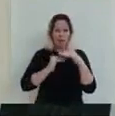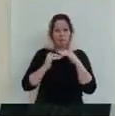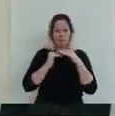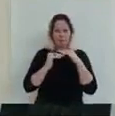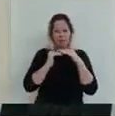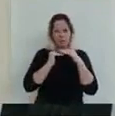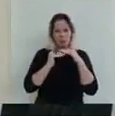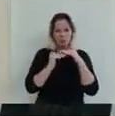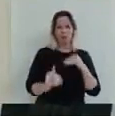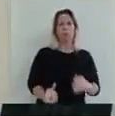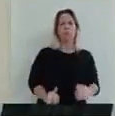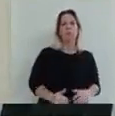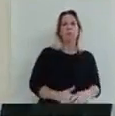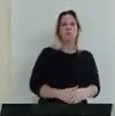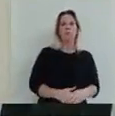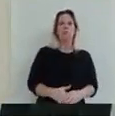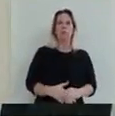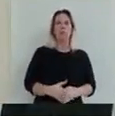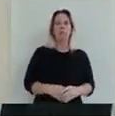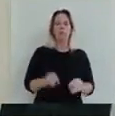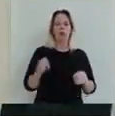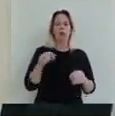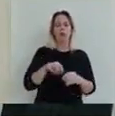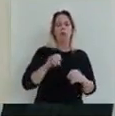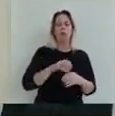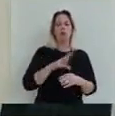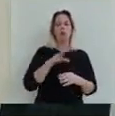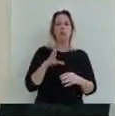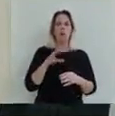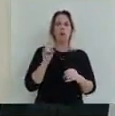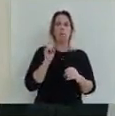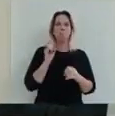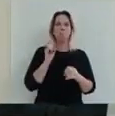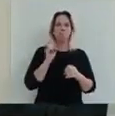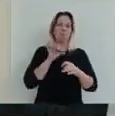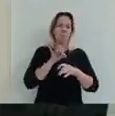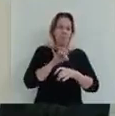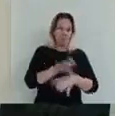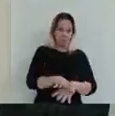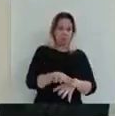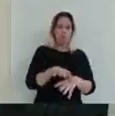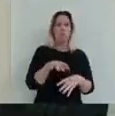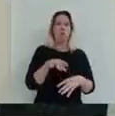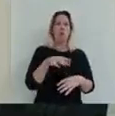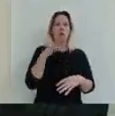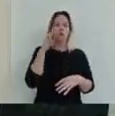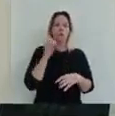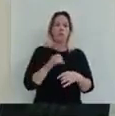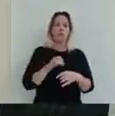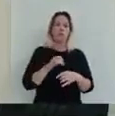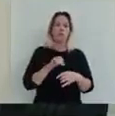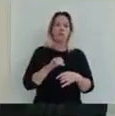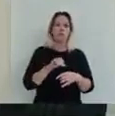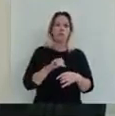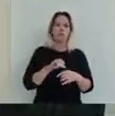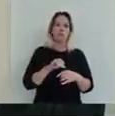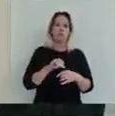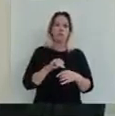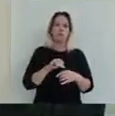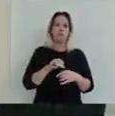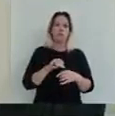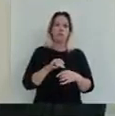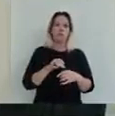ciertos organismos que son denominados cianobacterias o algas verdes azules, y que estas